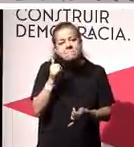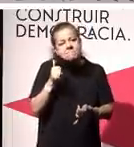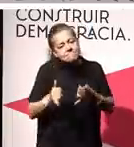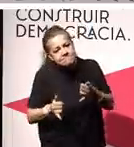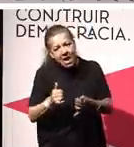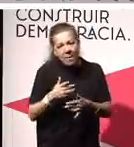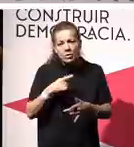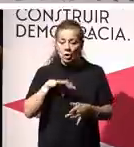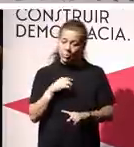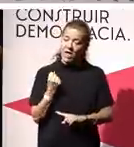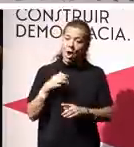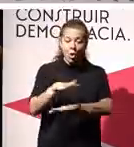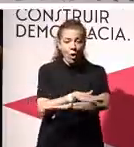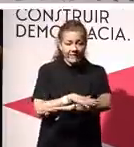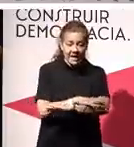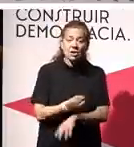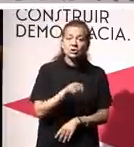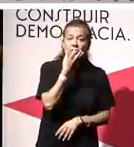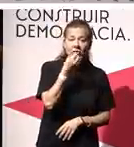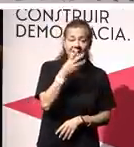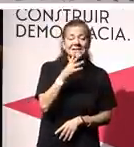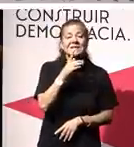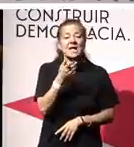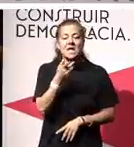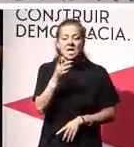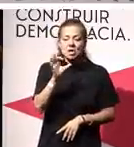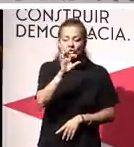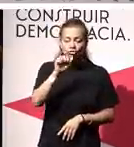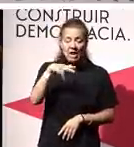en la que podía gobernar el Partido Socialista de Susana Díaz en